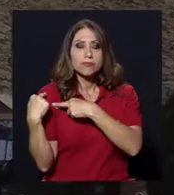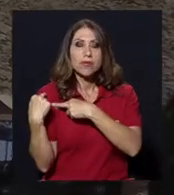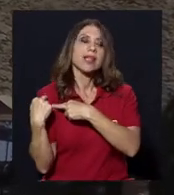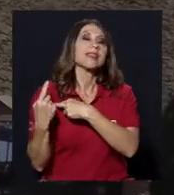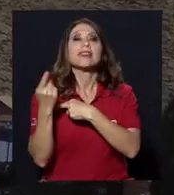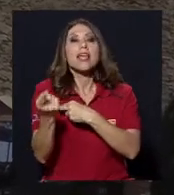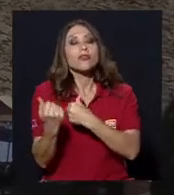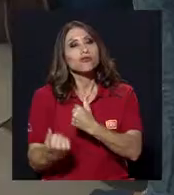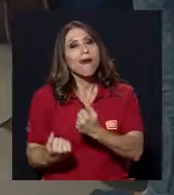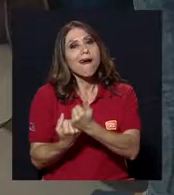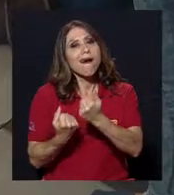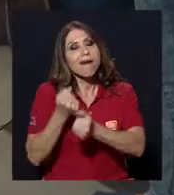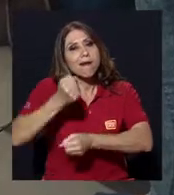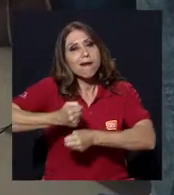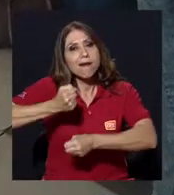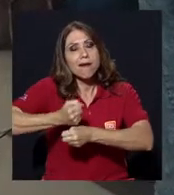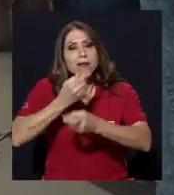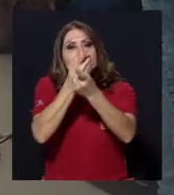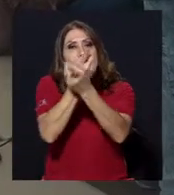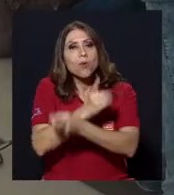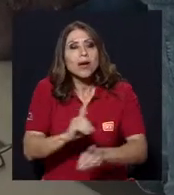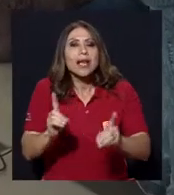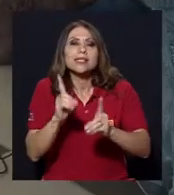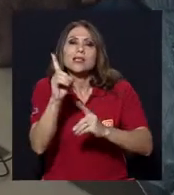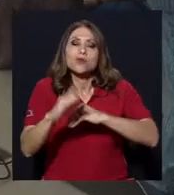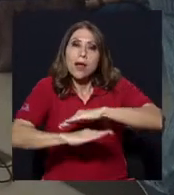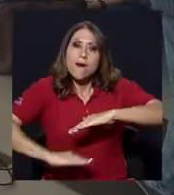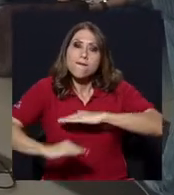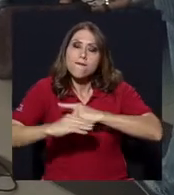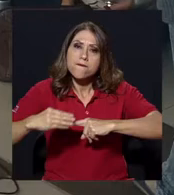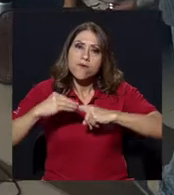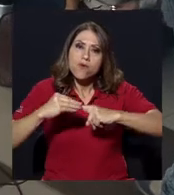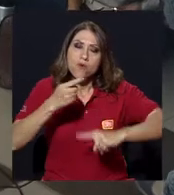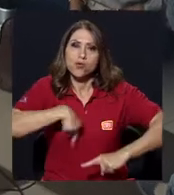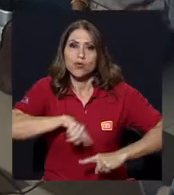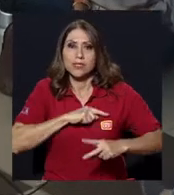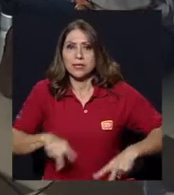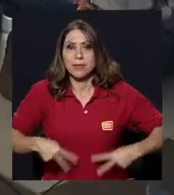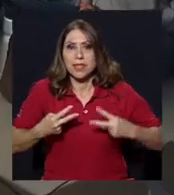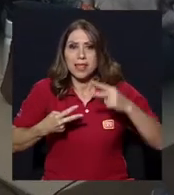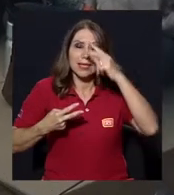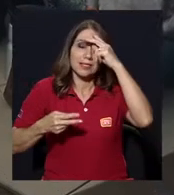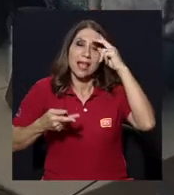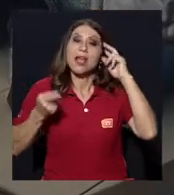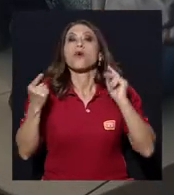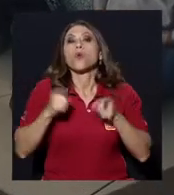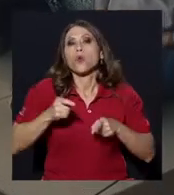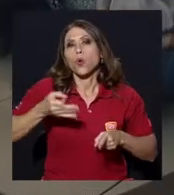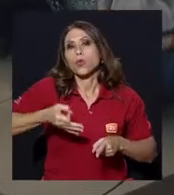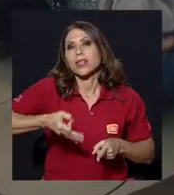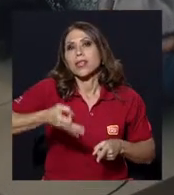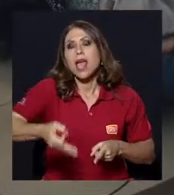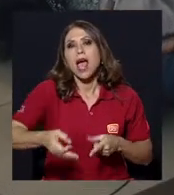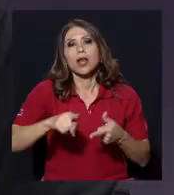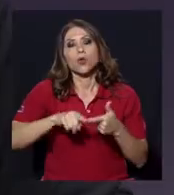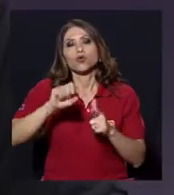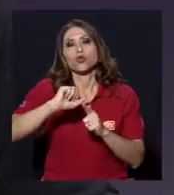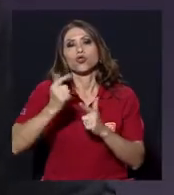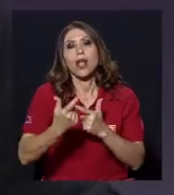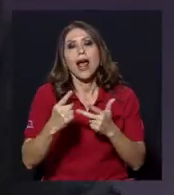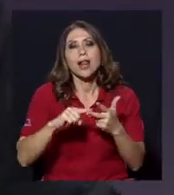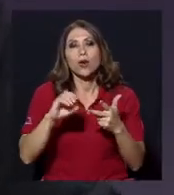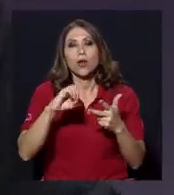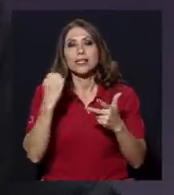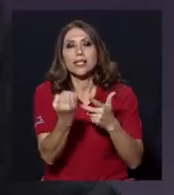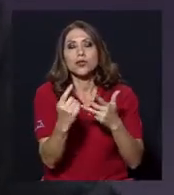democracia constituya un pilar fundamental de nuestras vidas en lo cotidiano, en lo social, en las organizaciones, en el trabajo y en la